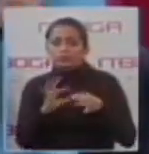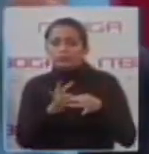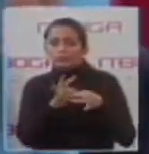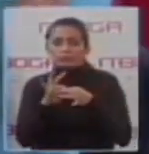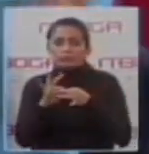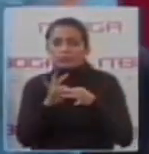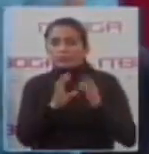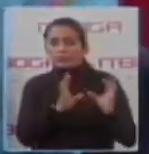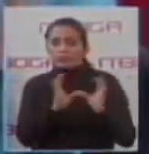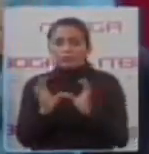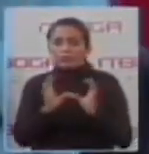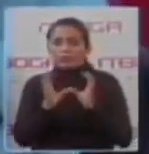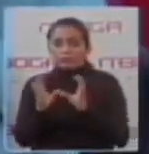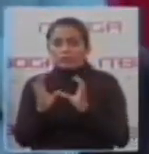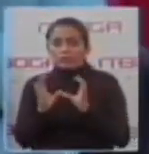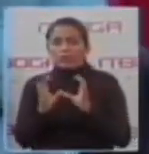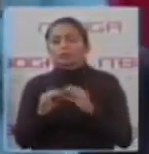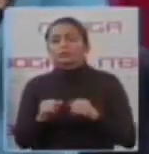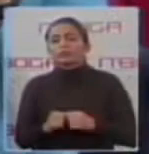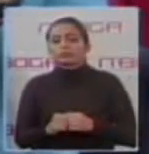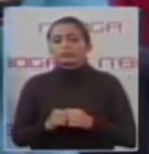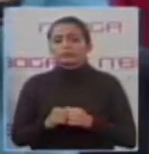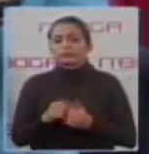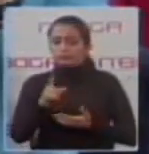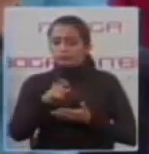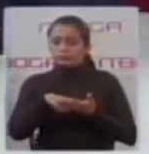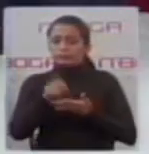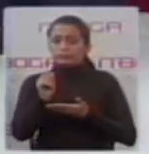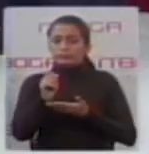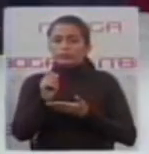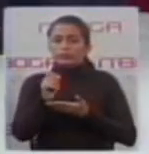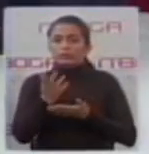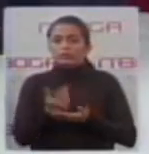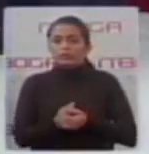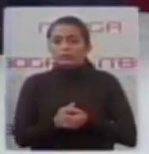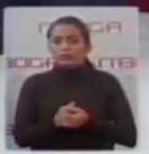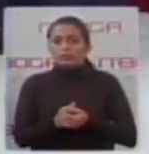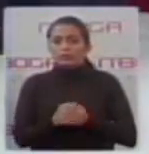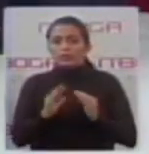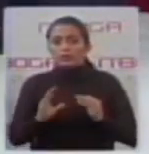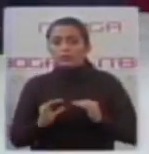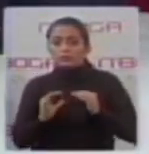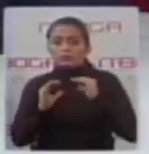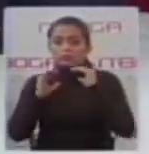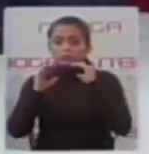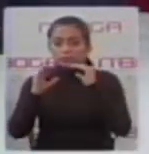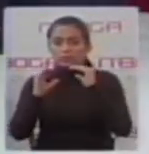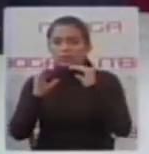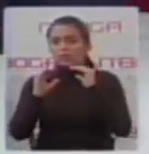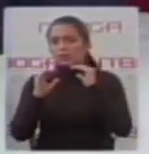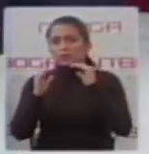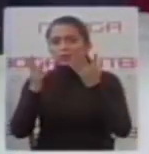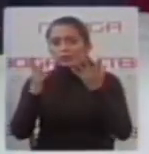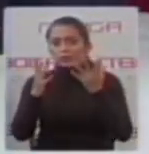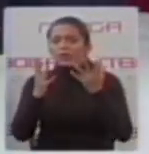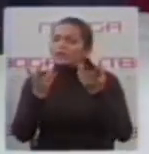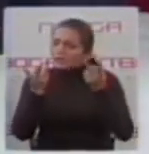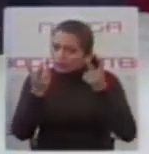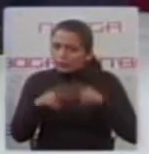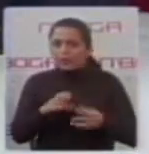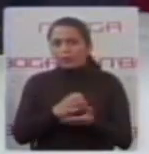titulación reconocidos por el CNESID. Y si no son de maestría, hay cursos de marketing